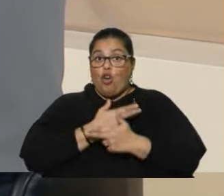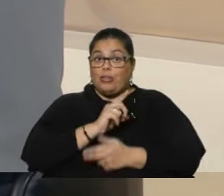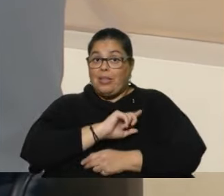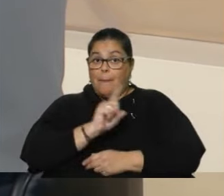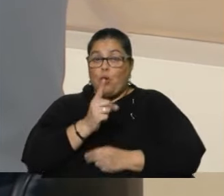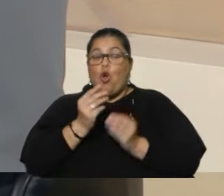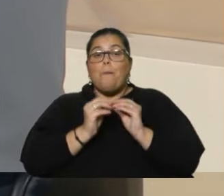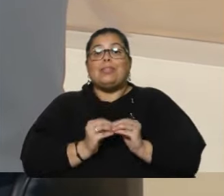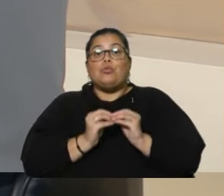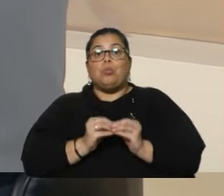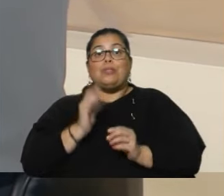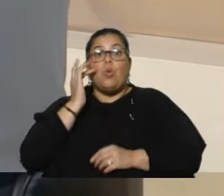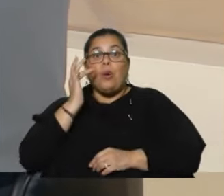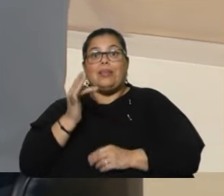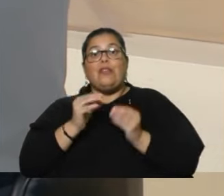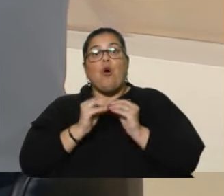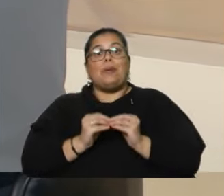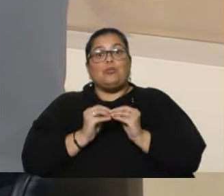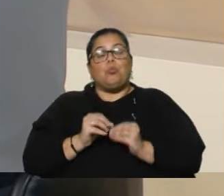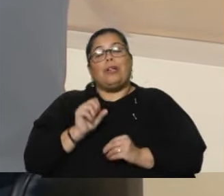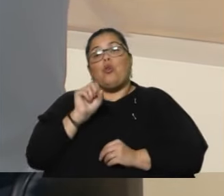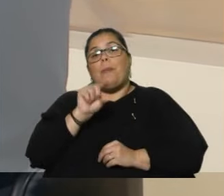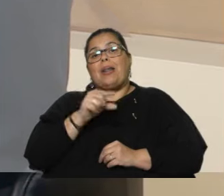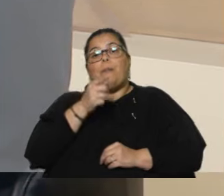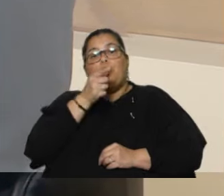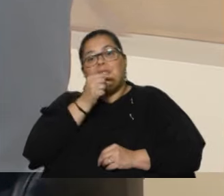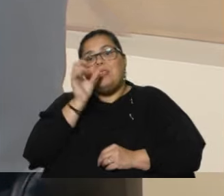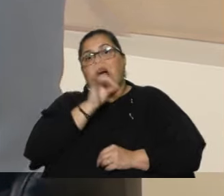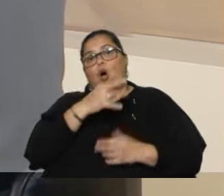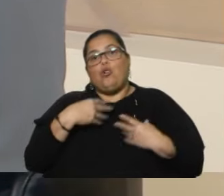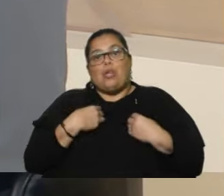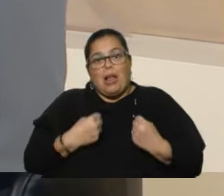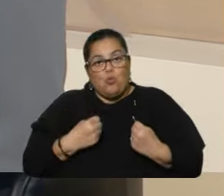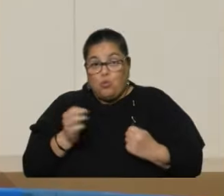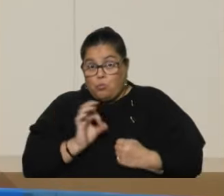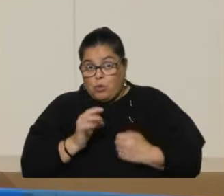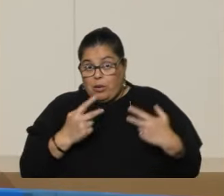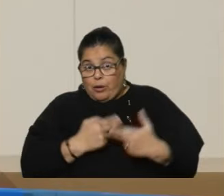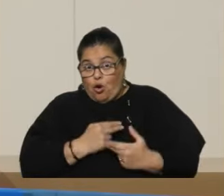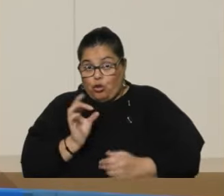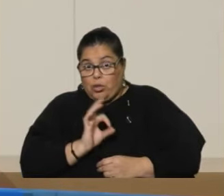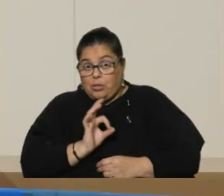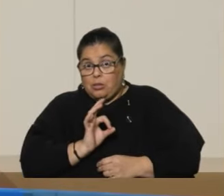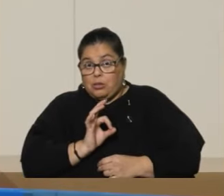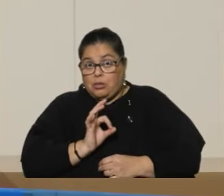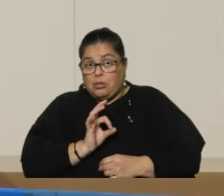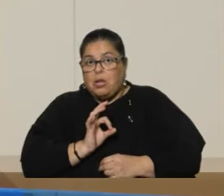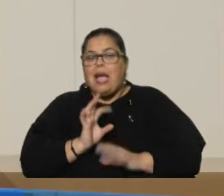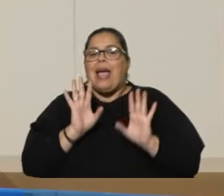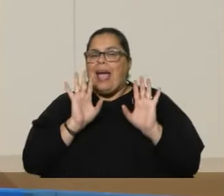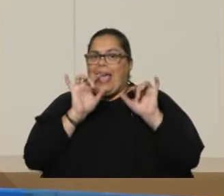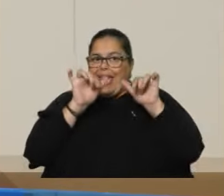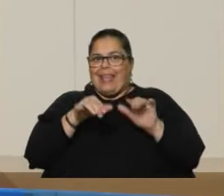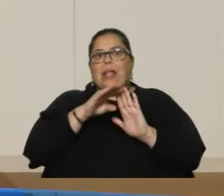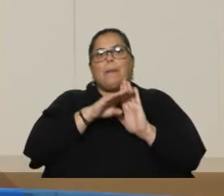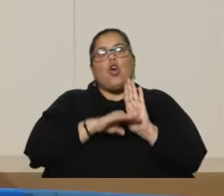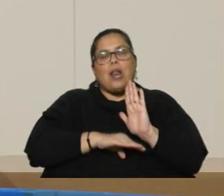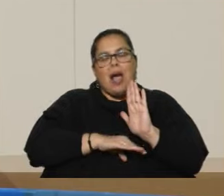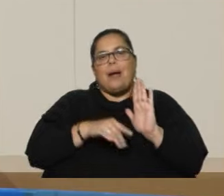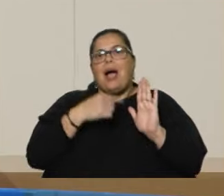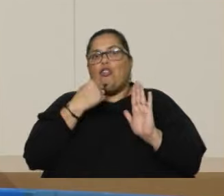presupuesto educativo, presupuesto de salud, presupuesto para la policía. A ver, acá estamos. Este no es un programa que abunde en